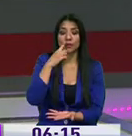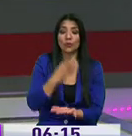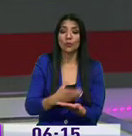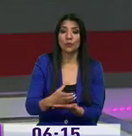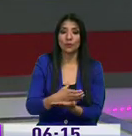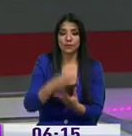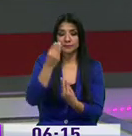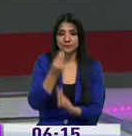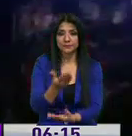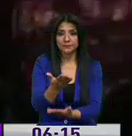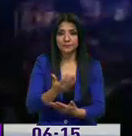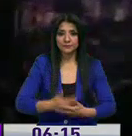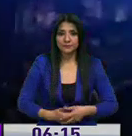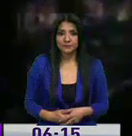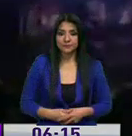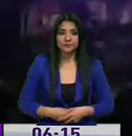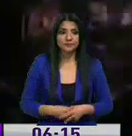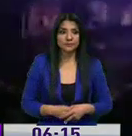contamos